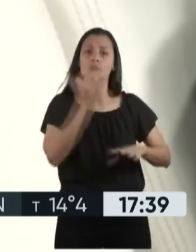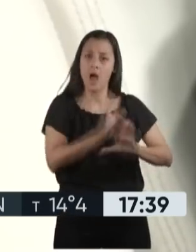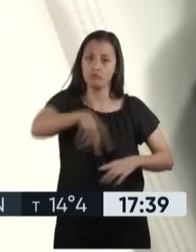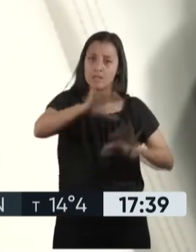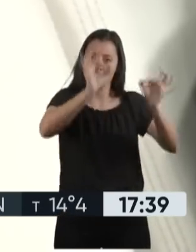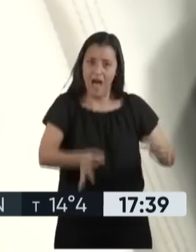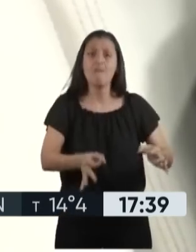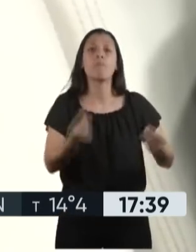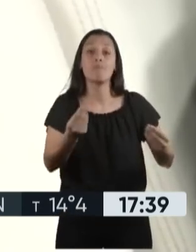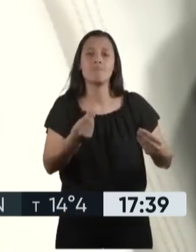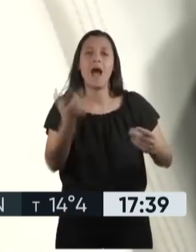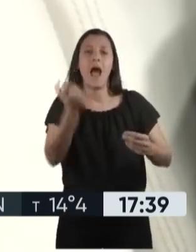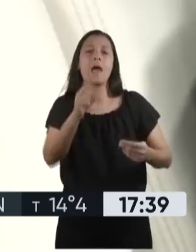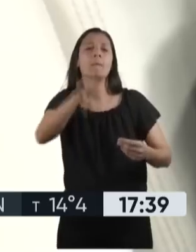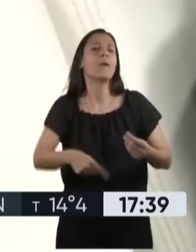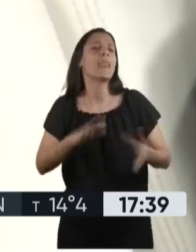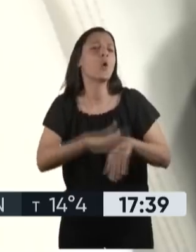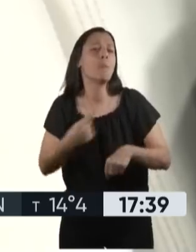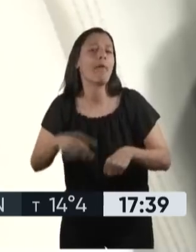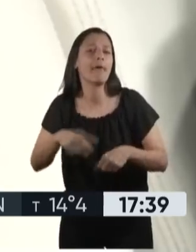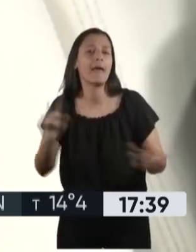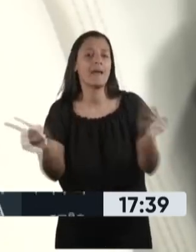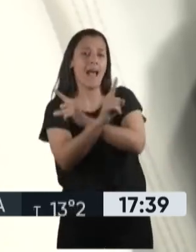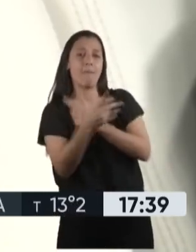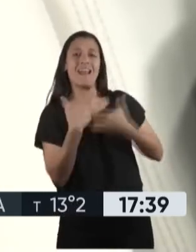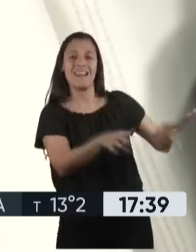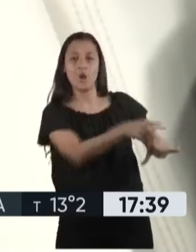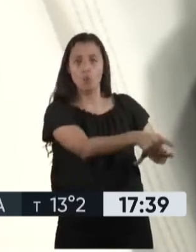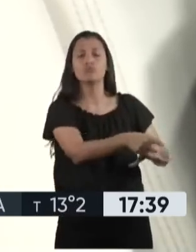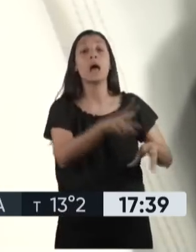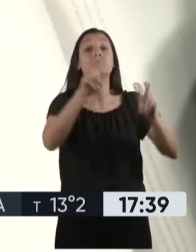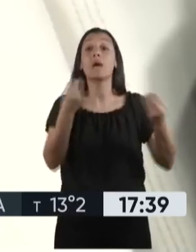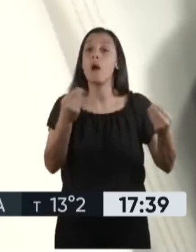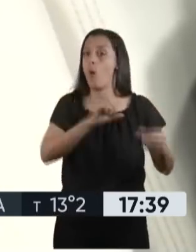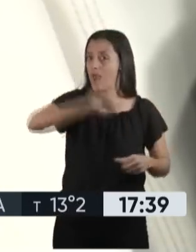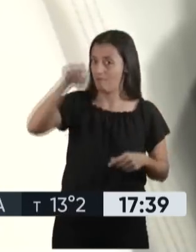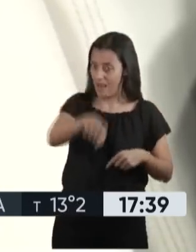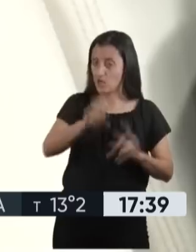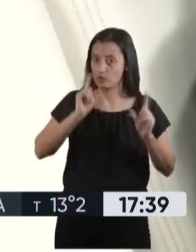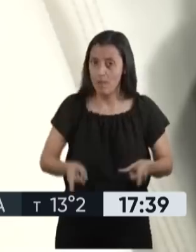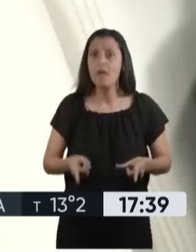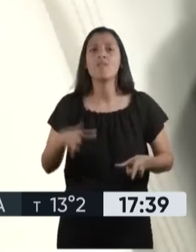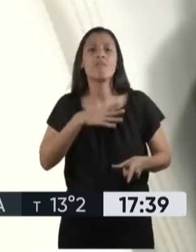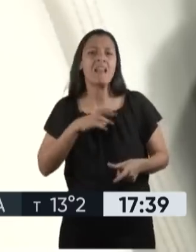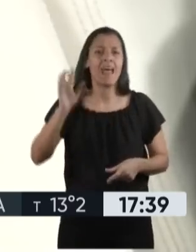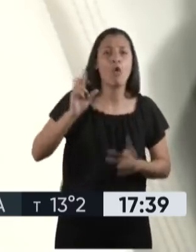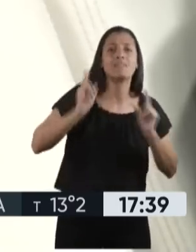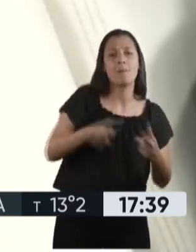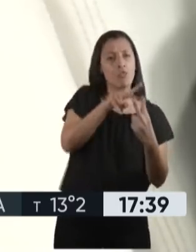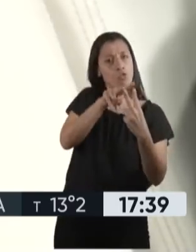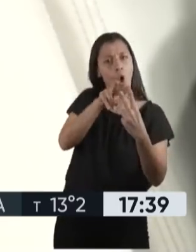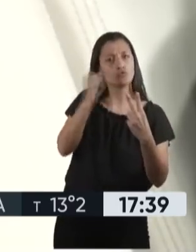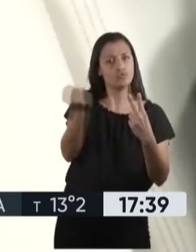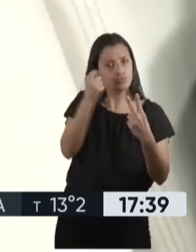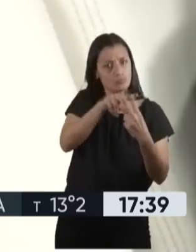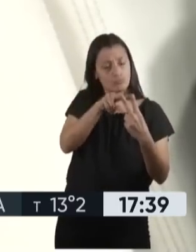habrán reemplazado si no hubiera seguido Guzmán, referidos a inflación y referidos a falta de divisas? Ya en lo que va a